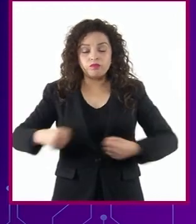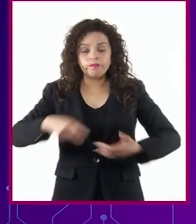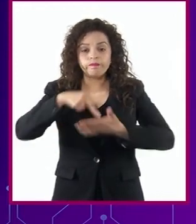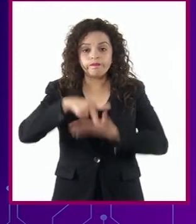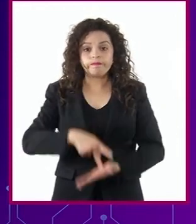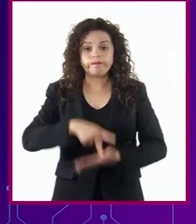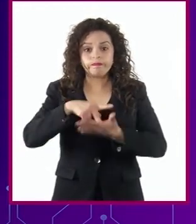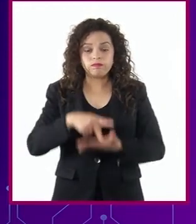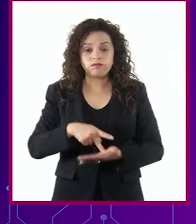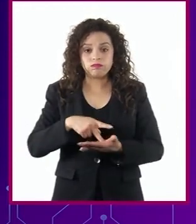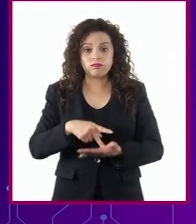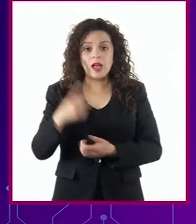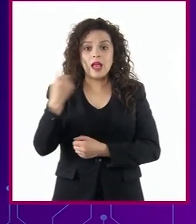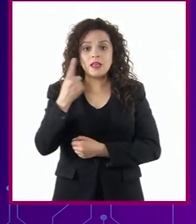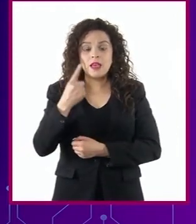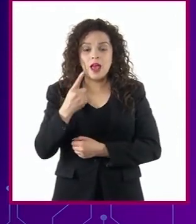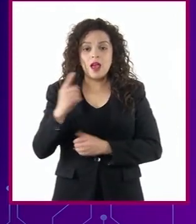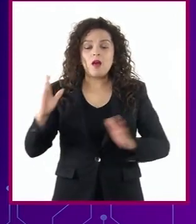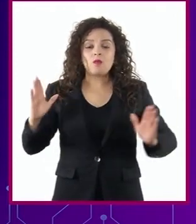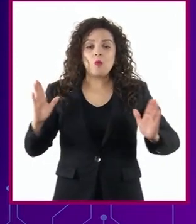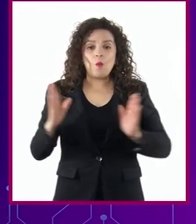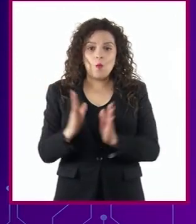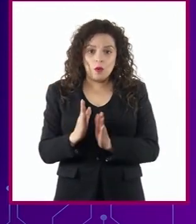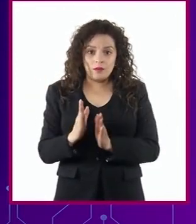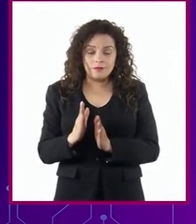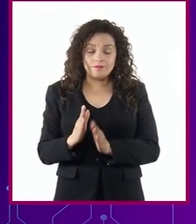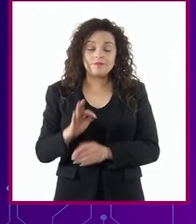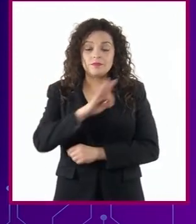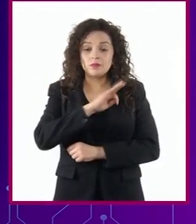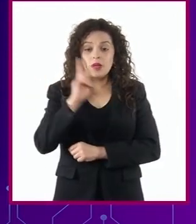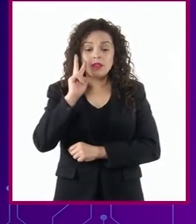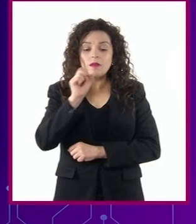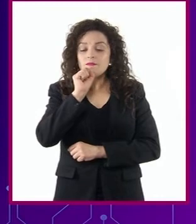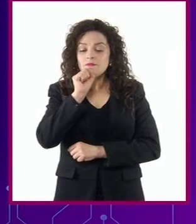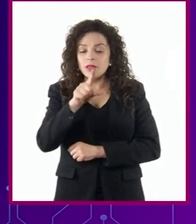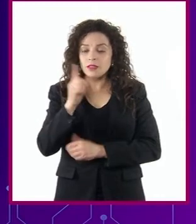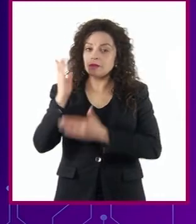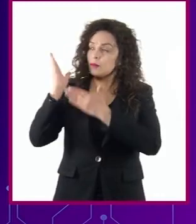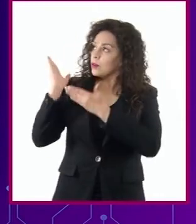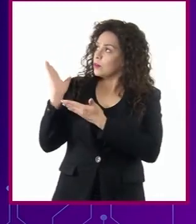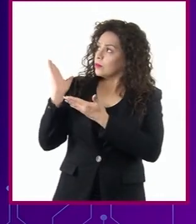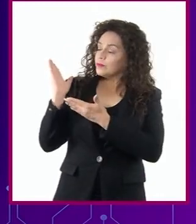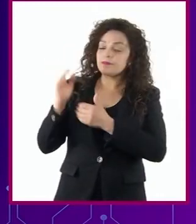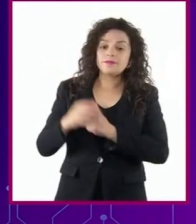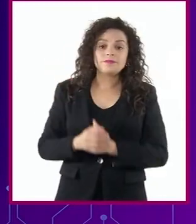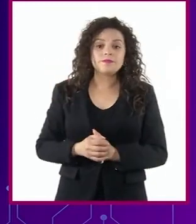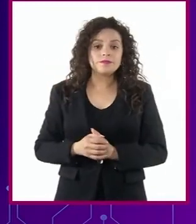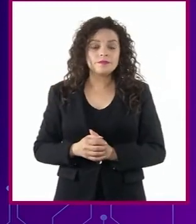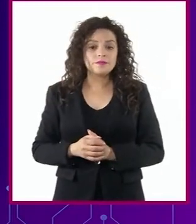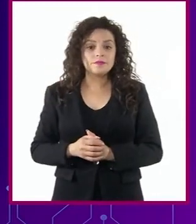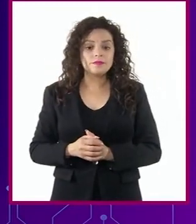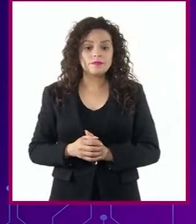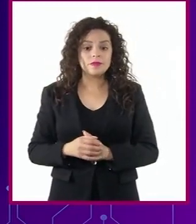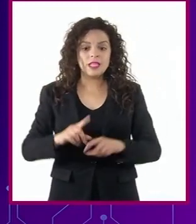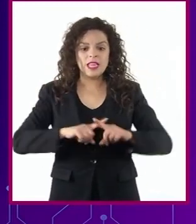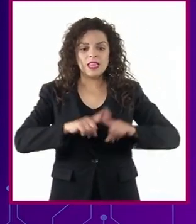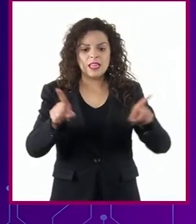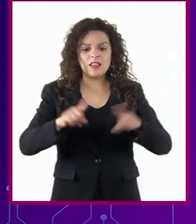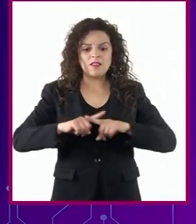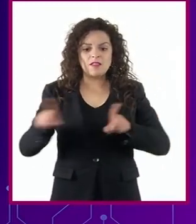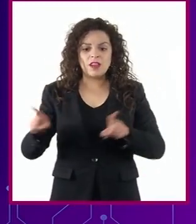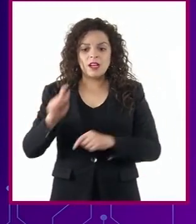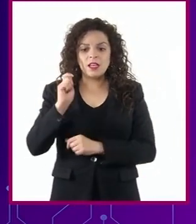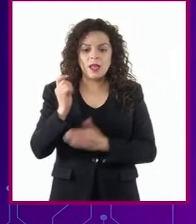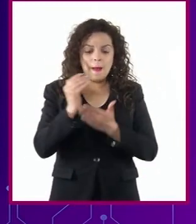con deficiencia de kilogramos. También se puede leer en el polígono de frecuencias para datos agrupados que la diferencia entre el